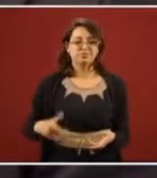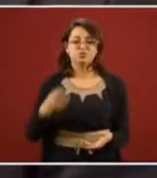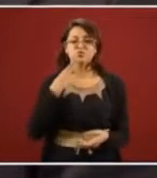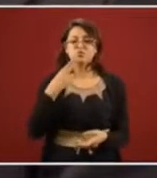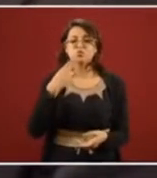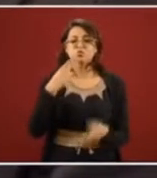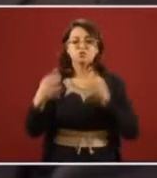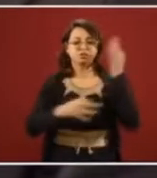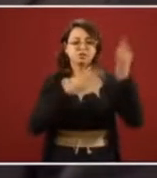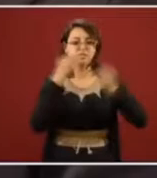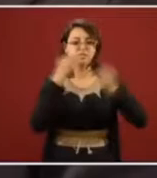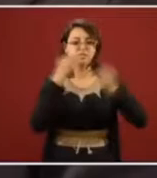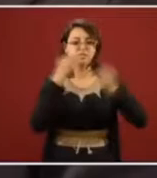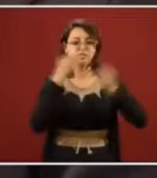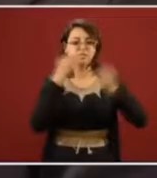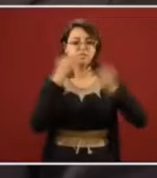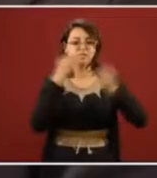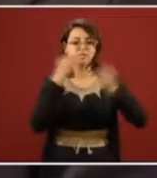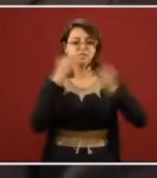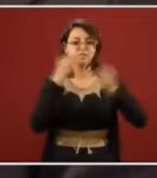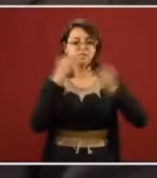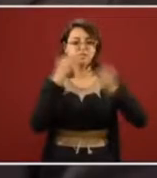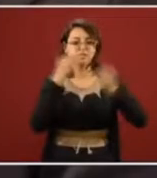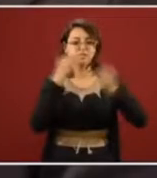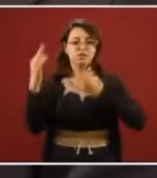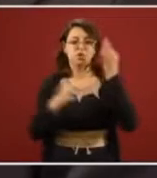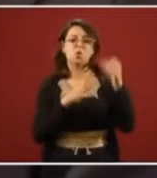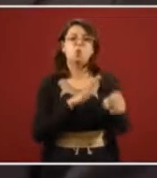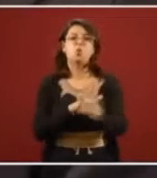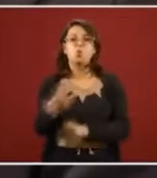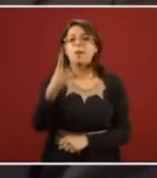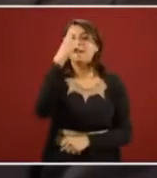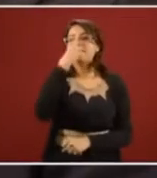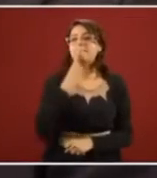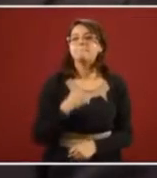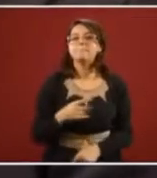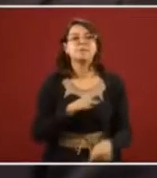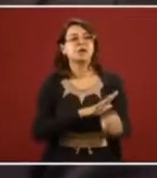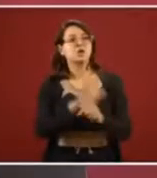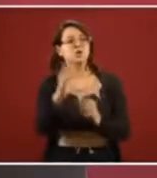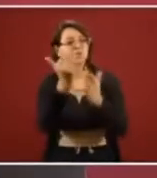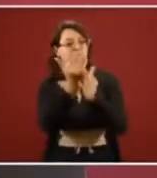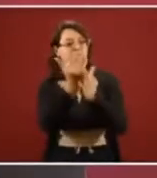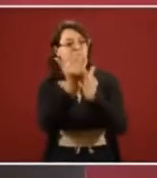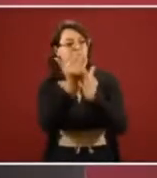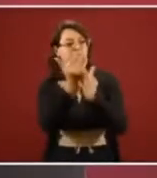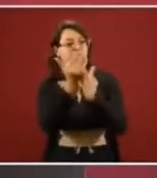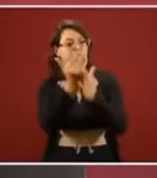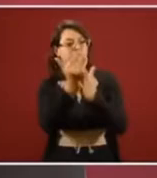cuáles son los criterios guardar trayectoria transparentes